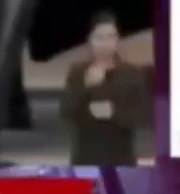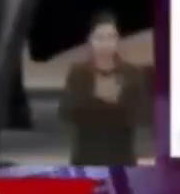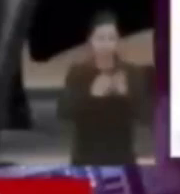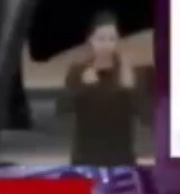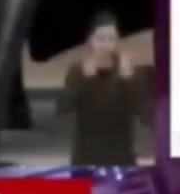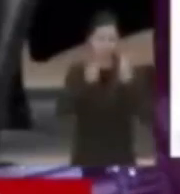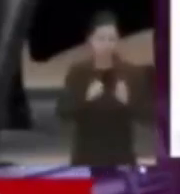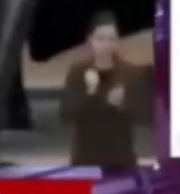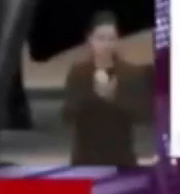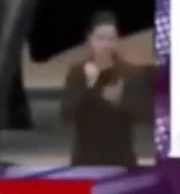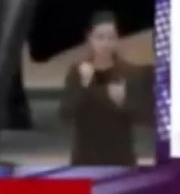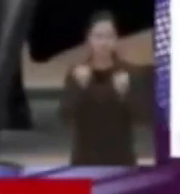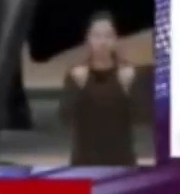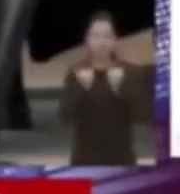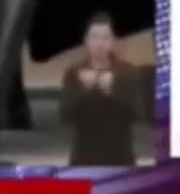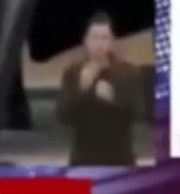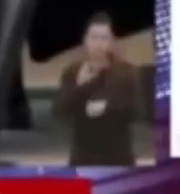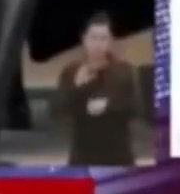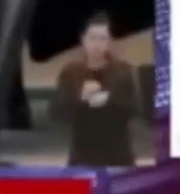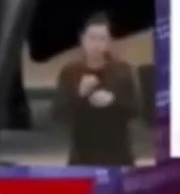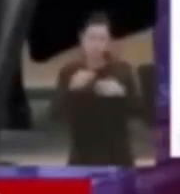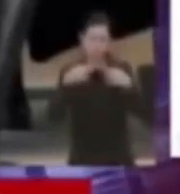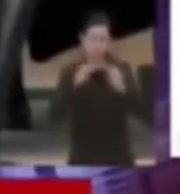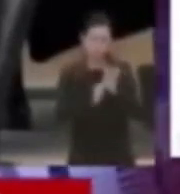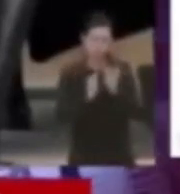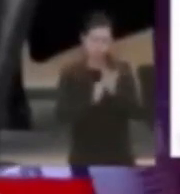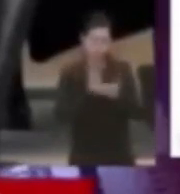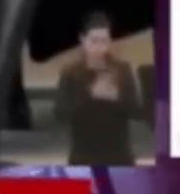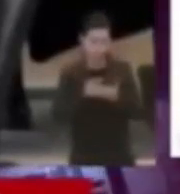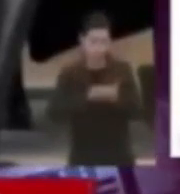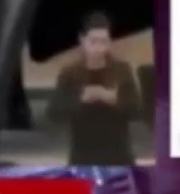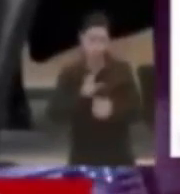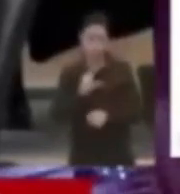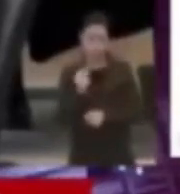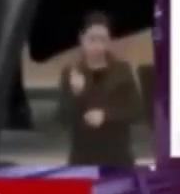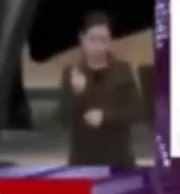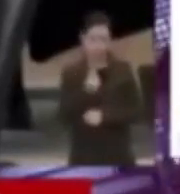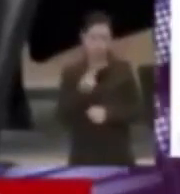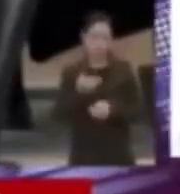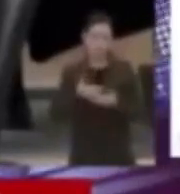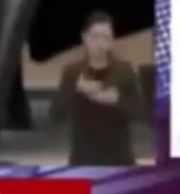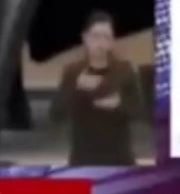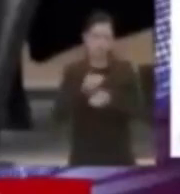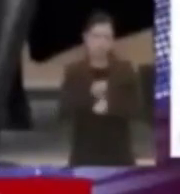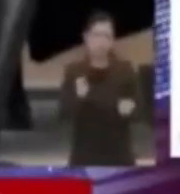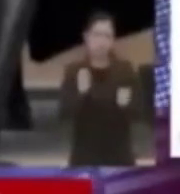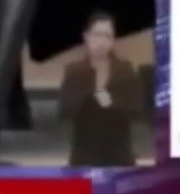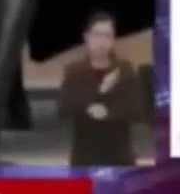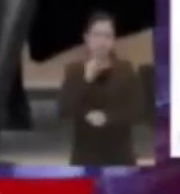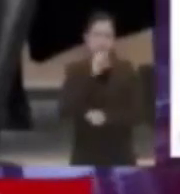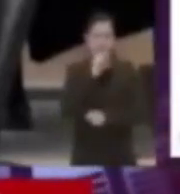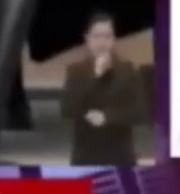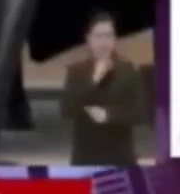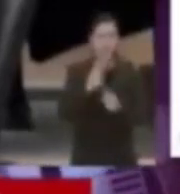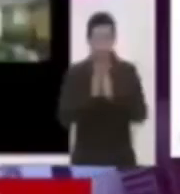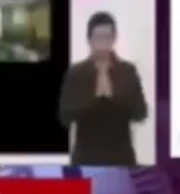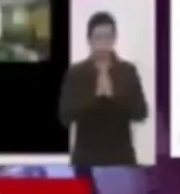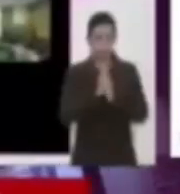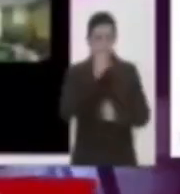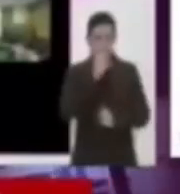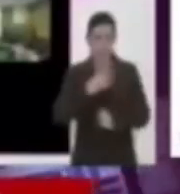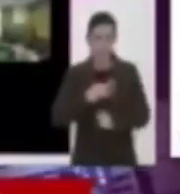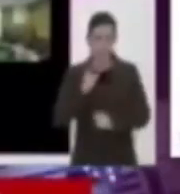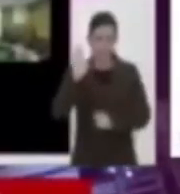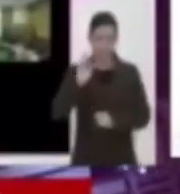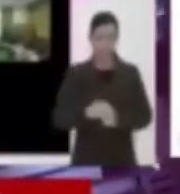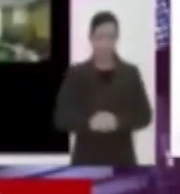Me consta que les han dado embajadas a todos los gobernadores del PRI que han operado a favor de Morena. Me consta que la propia senadora Claudia Anaya acusó